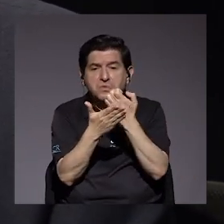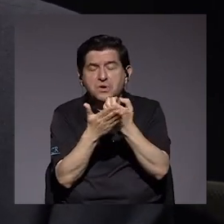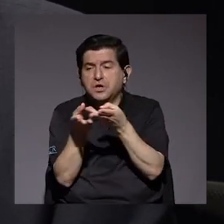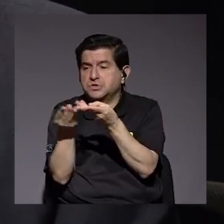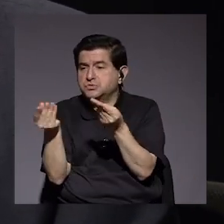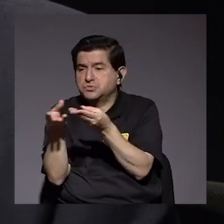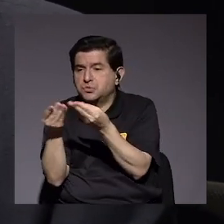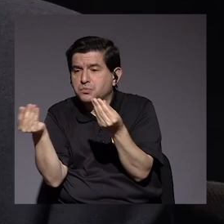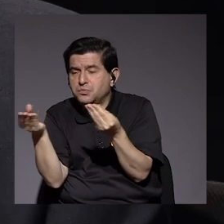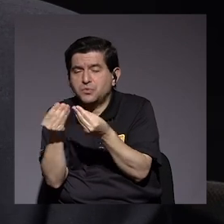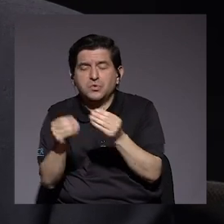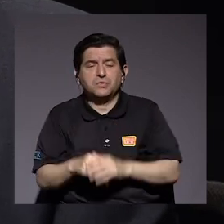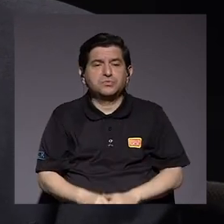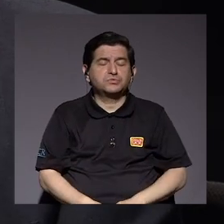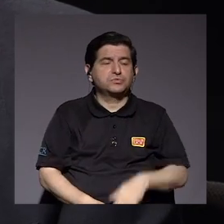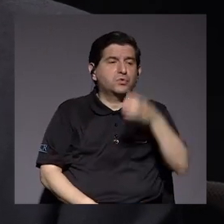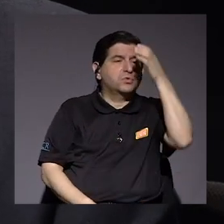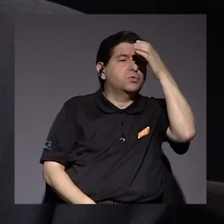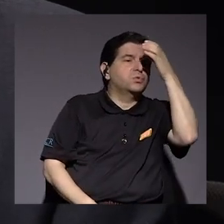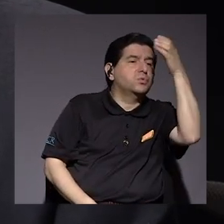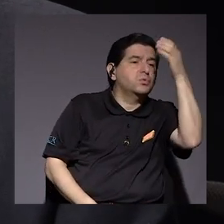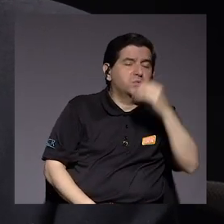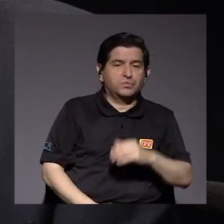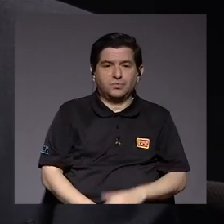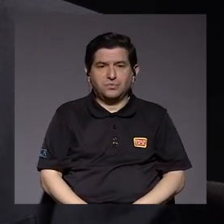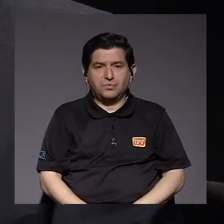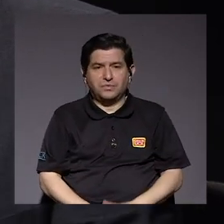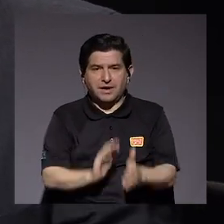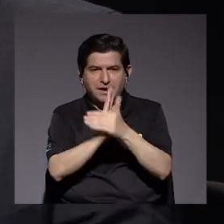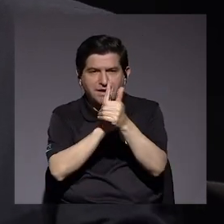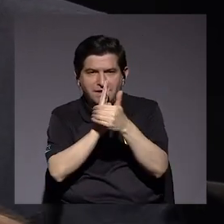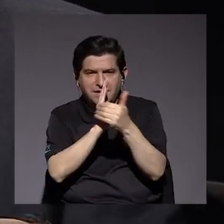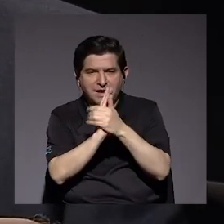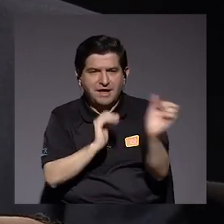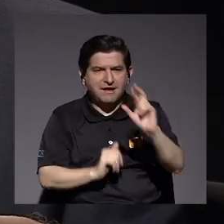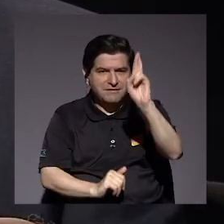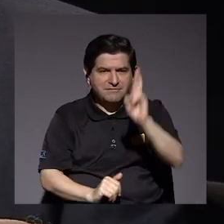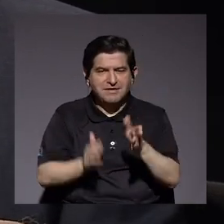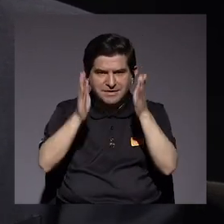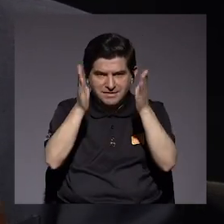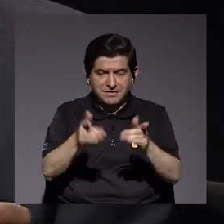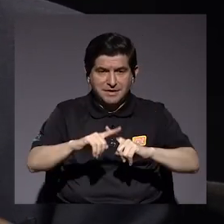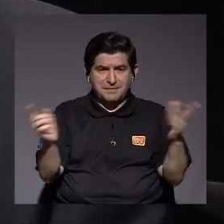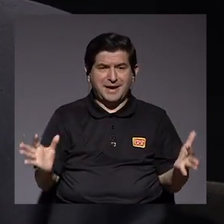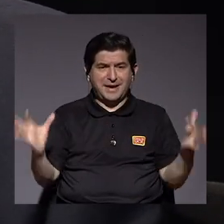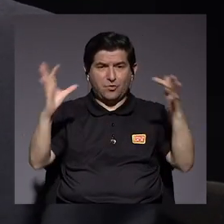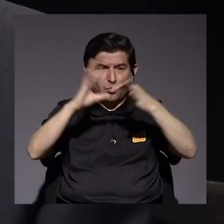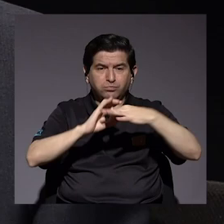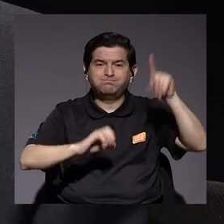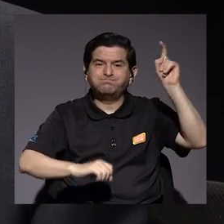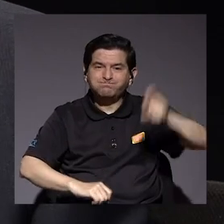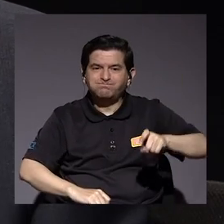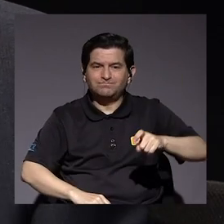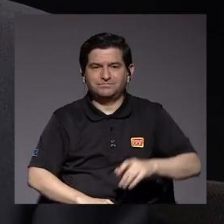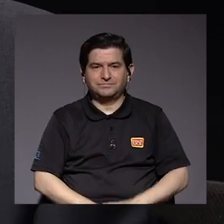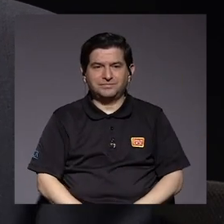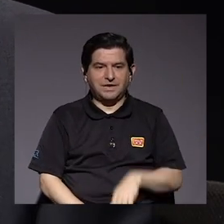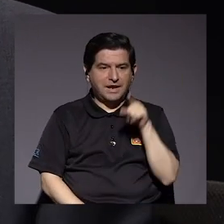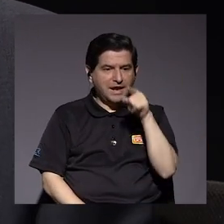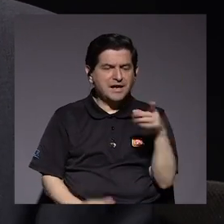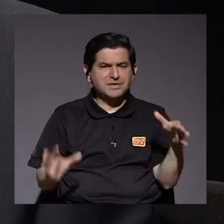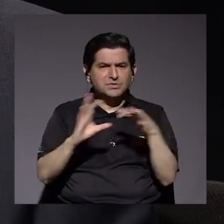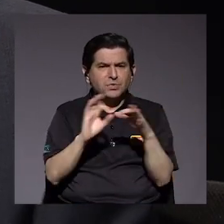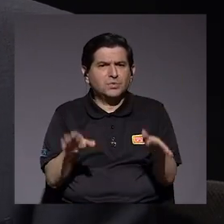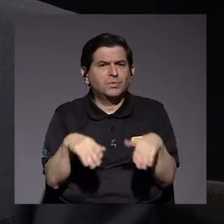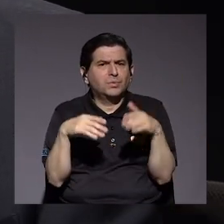economía en productividad en cultura y el talento costarricense pero hay que cuestionarlo y